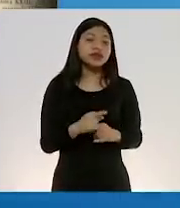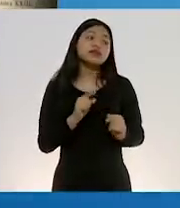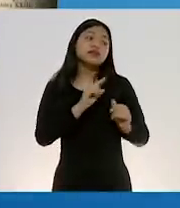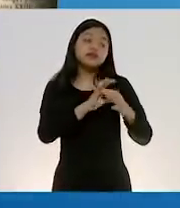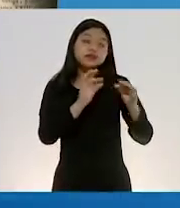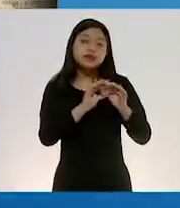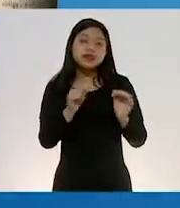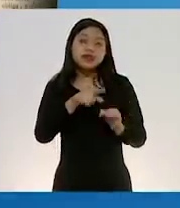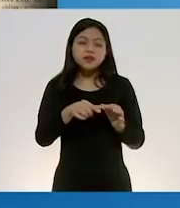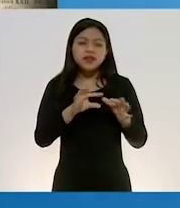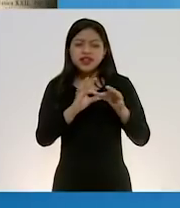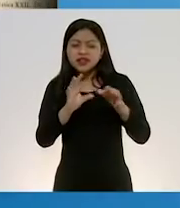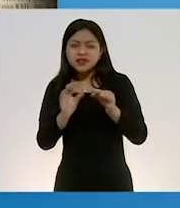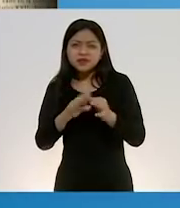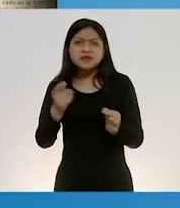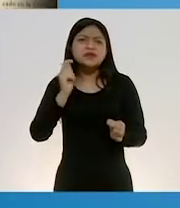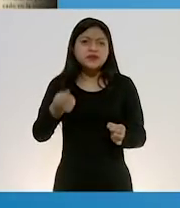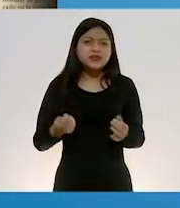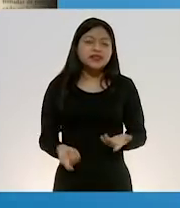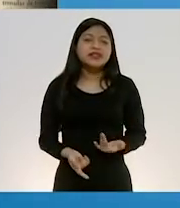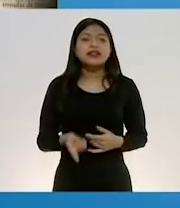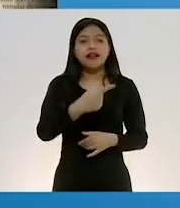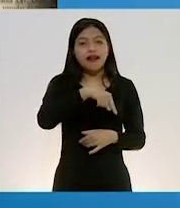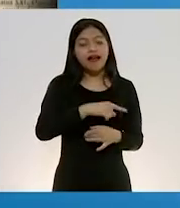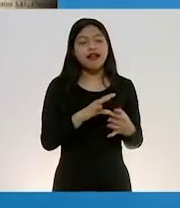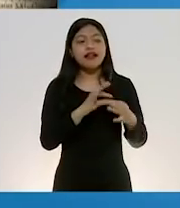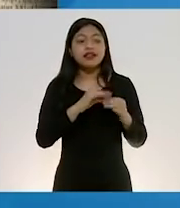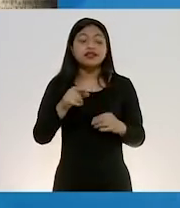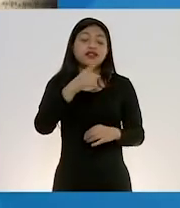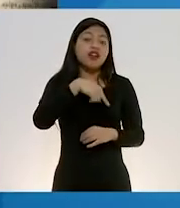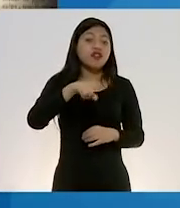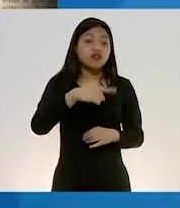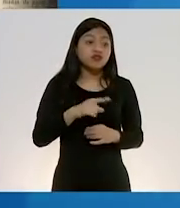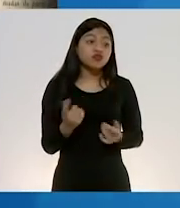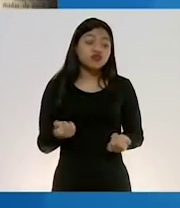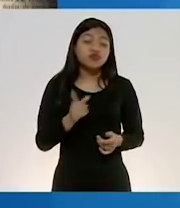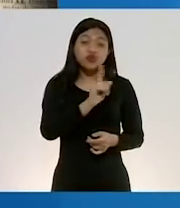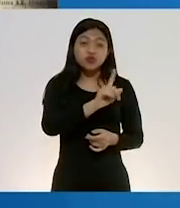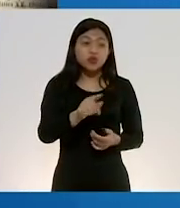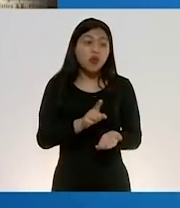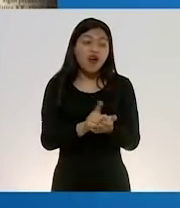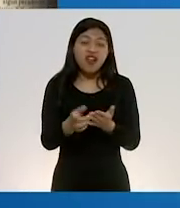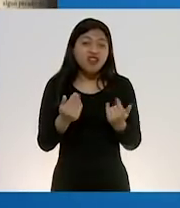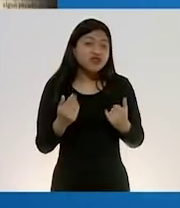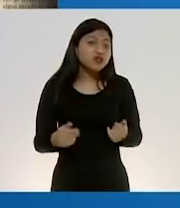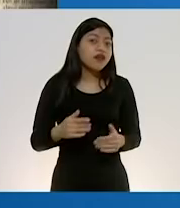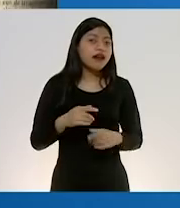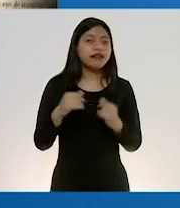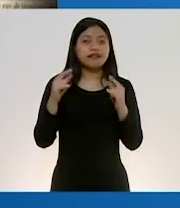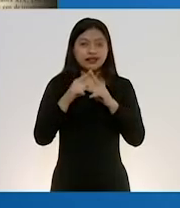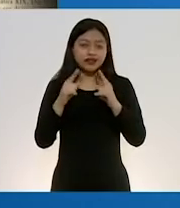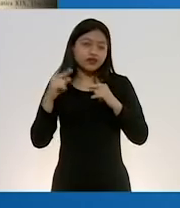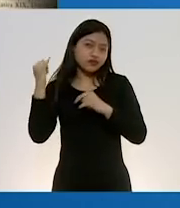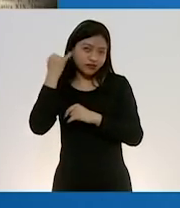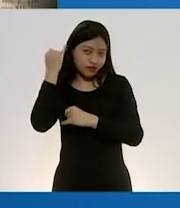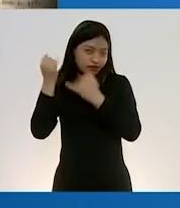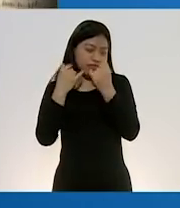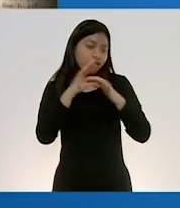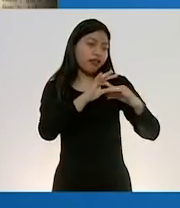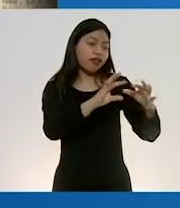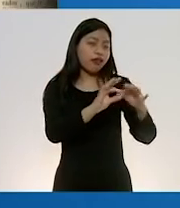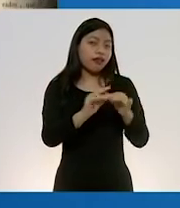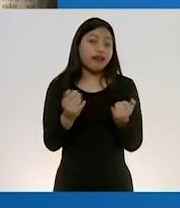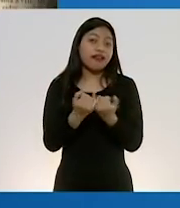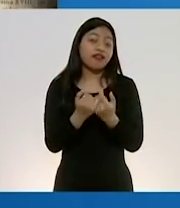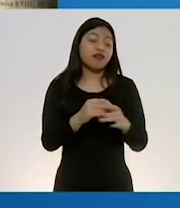predicador jesuita muestran las pretensiones de represión y ascetismo que serían el ideal religioso, pero también la realidad de una